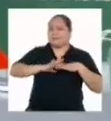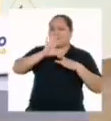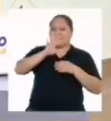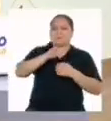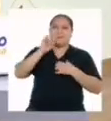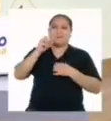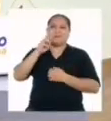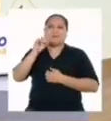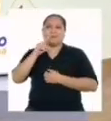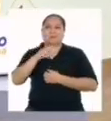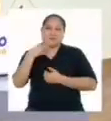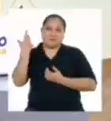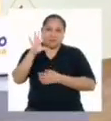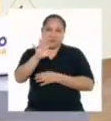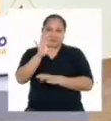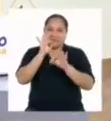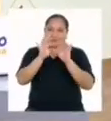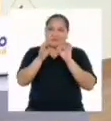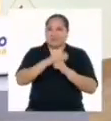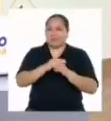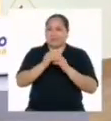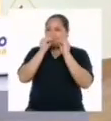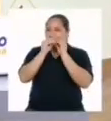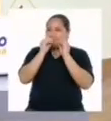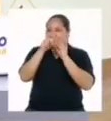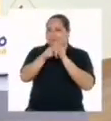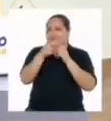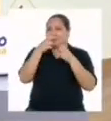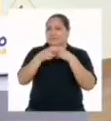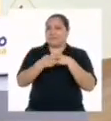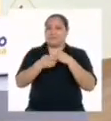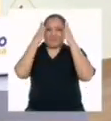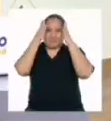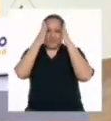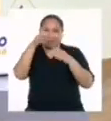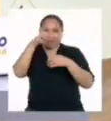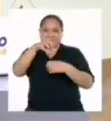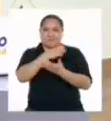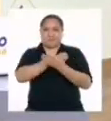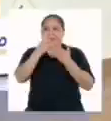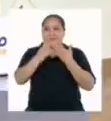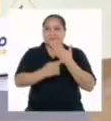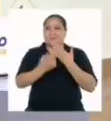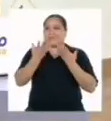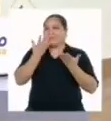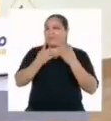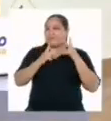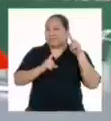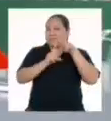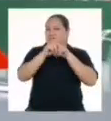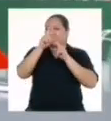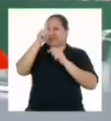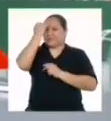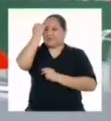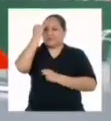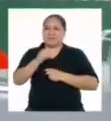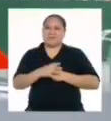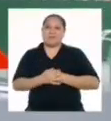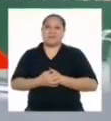desanimes, Jorge. Ya encontraremos la manera de resolver eso. Quédate atento al programa y seguro aparece una idea.